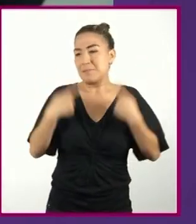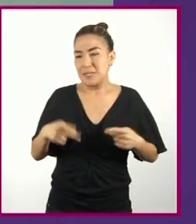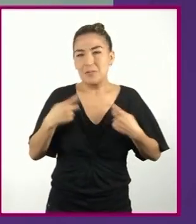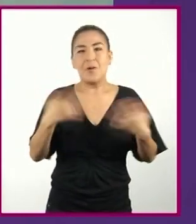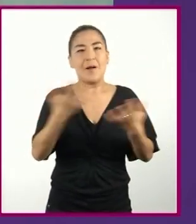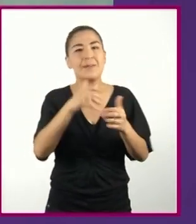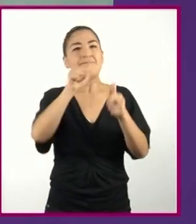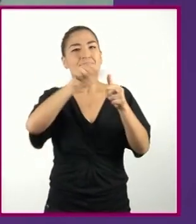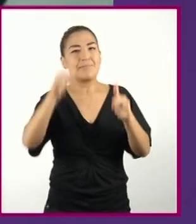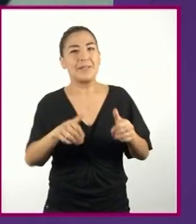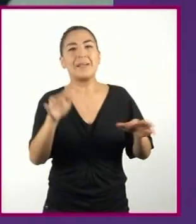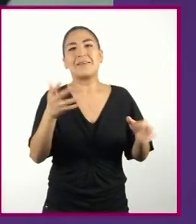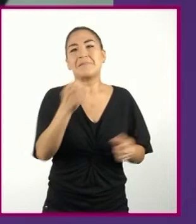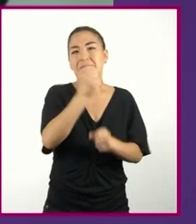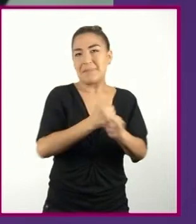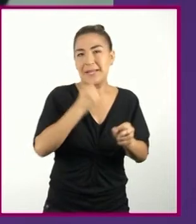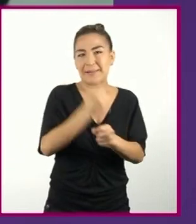artes?